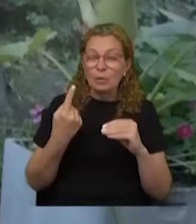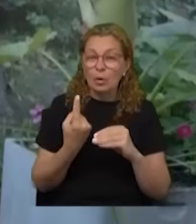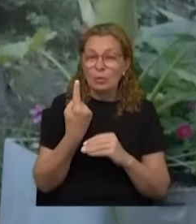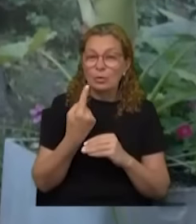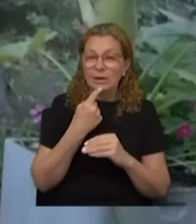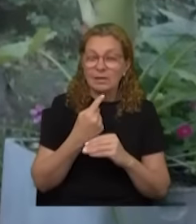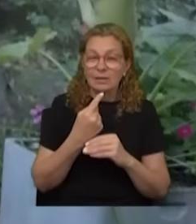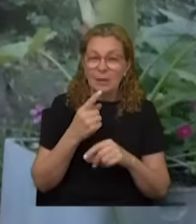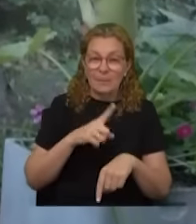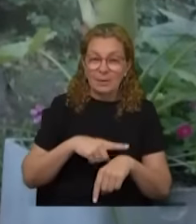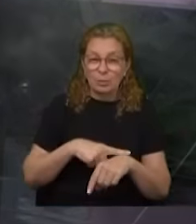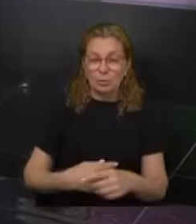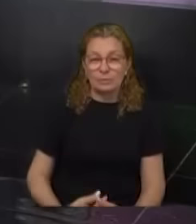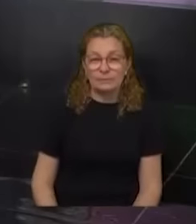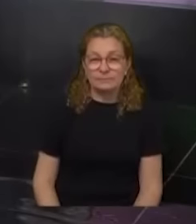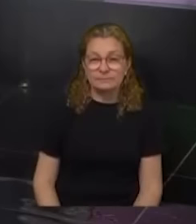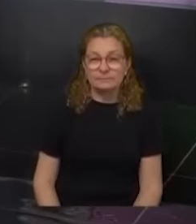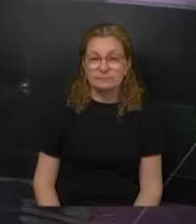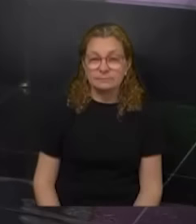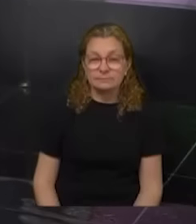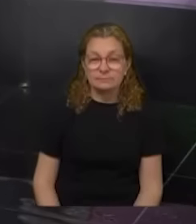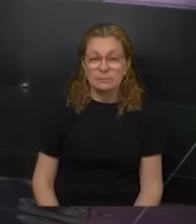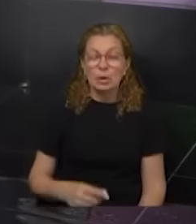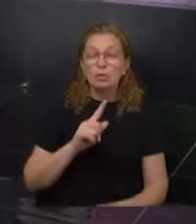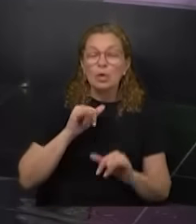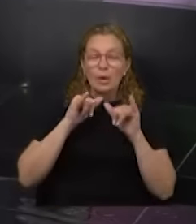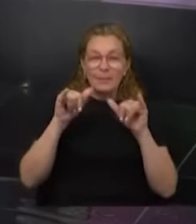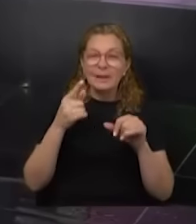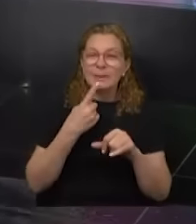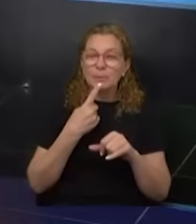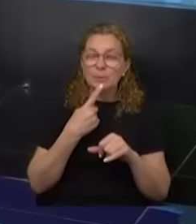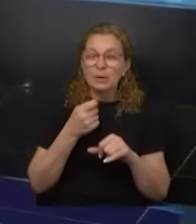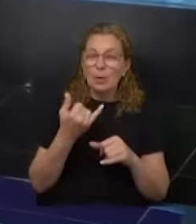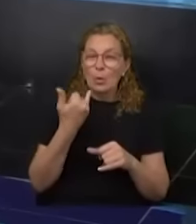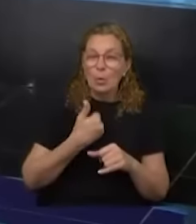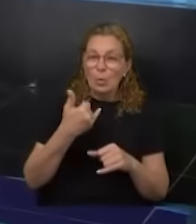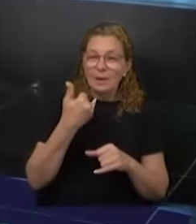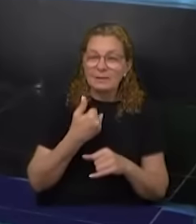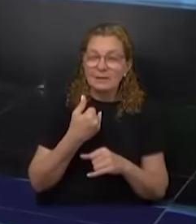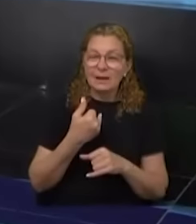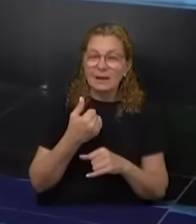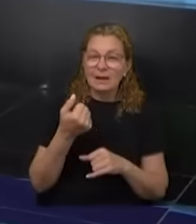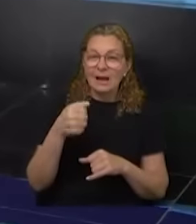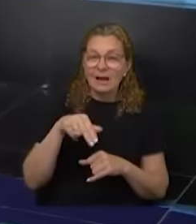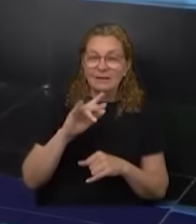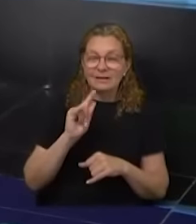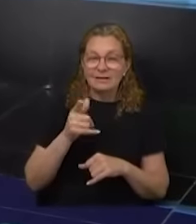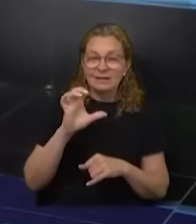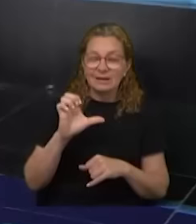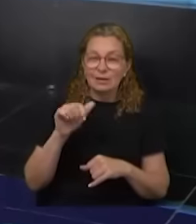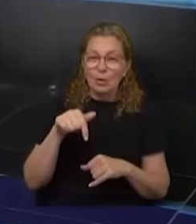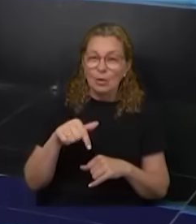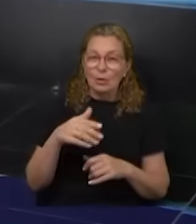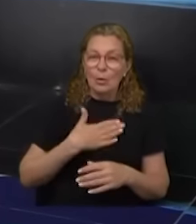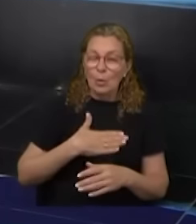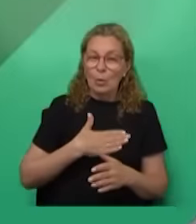convocantes en unos minutos No todo es campaña electoral nos cuenta a continuación su adelanto angi Álvarez en la edición de hoy angi